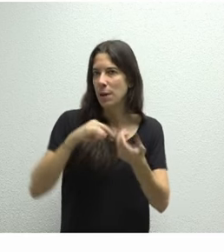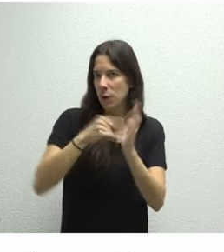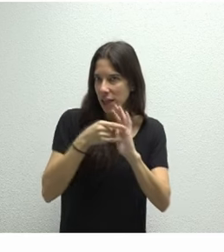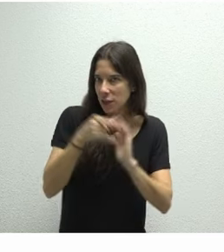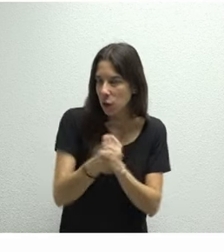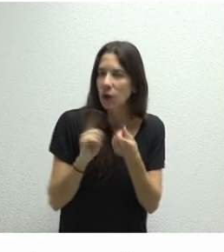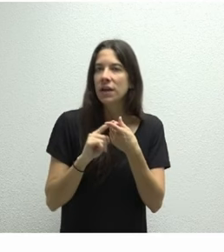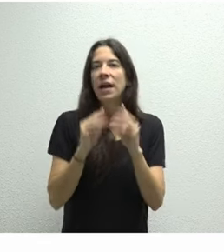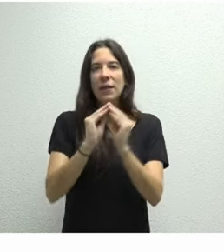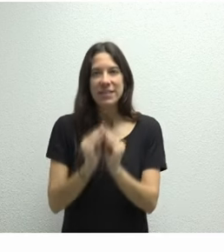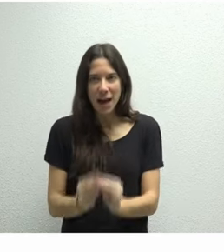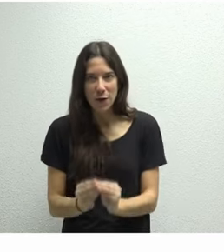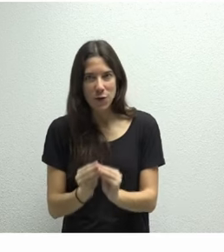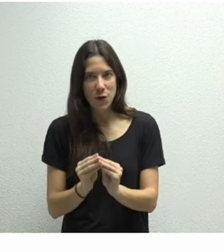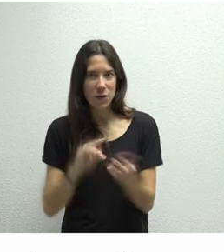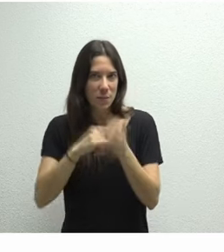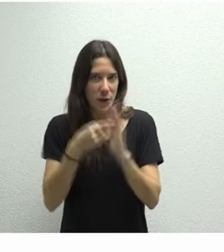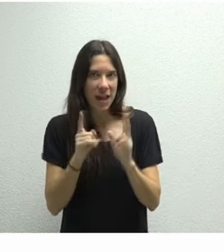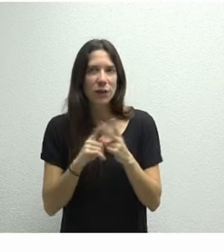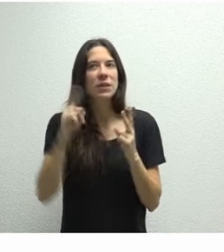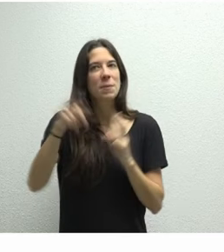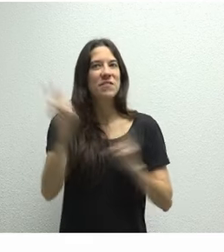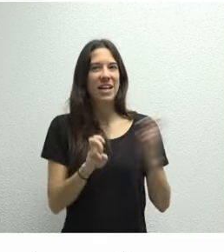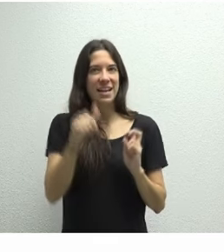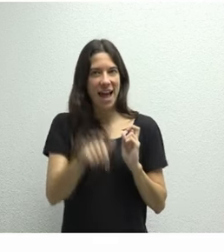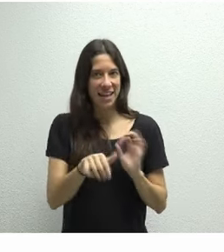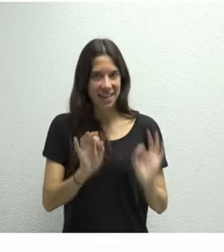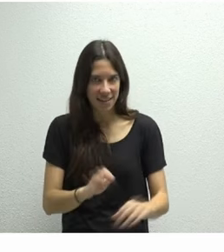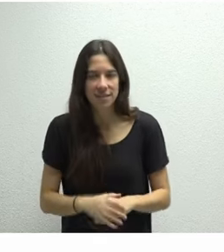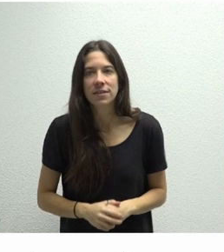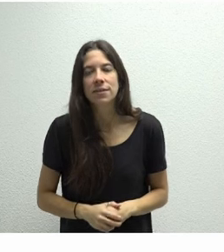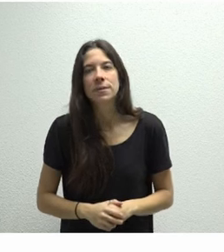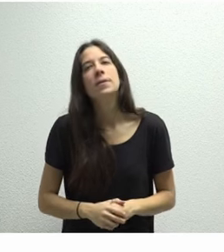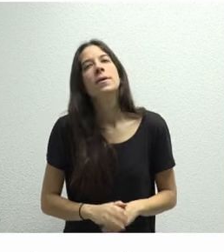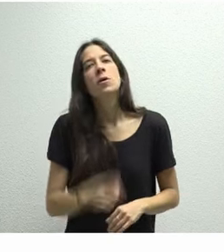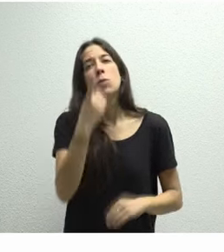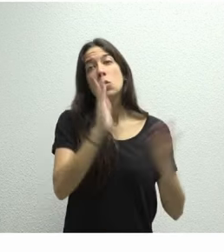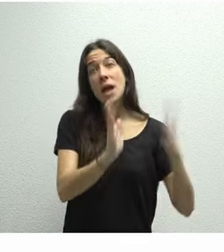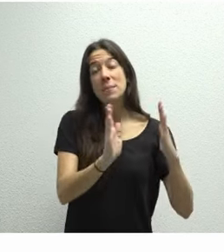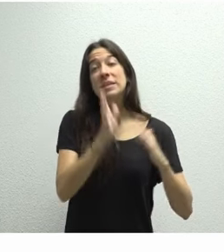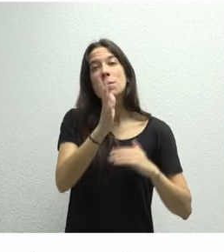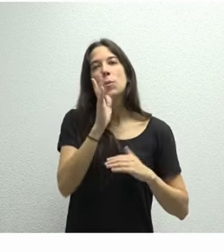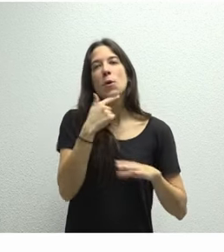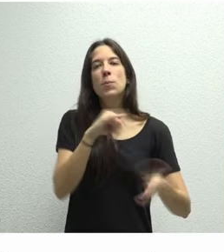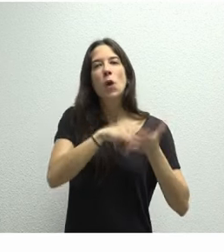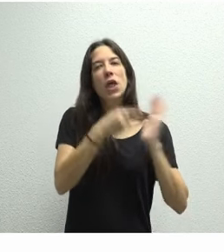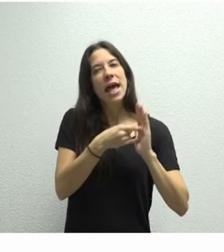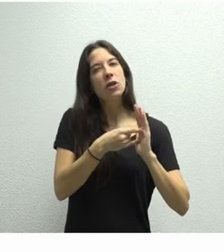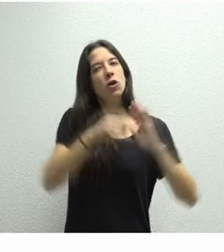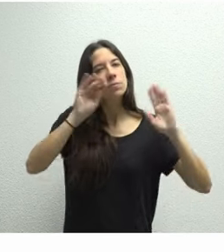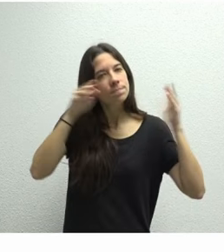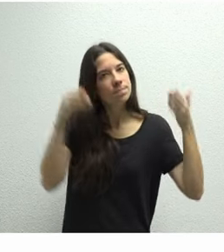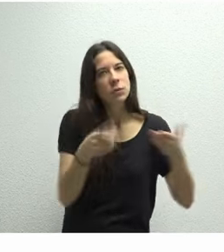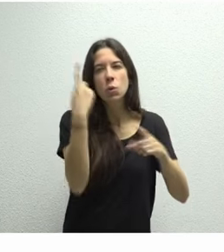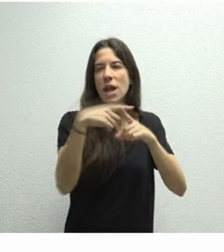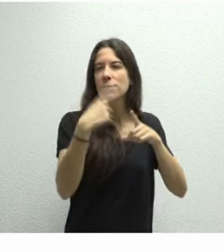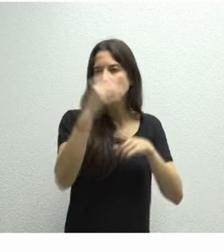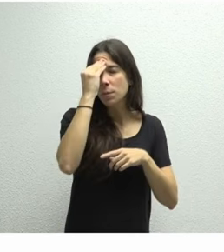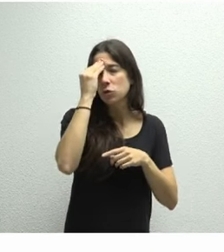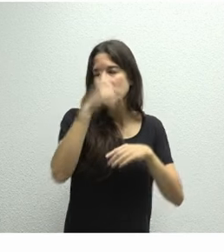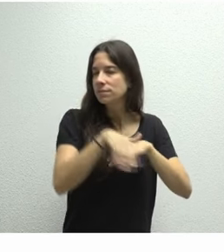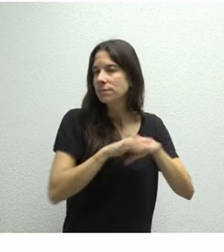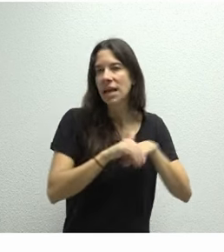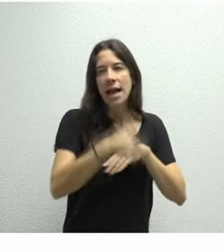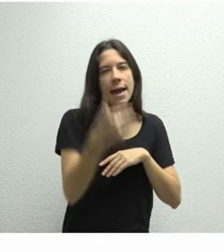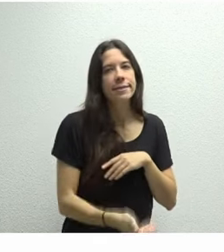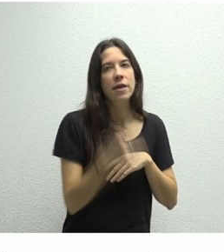y estar aquí no por una apte porque apuntan este proyecto a un aspecto que me parece absolutamente esencial cuando